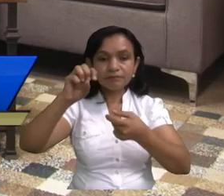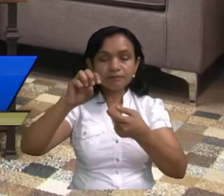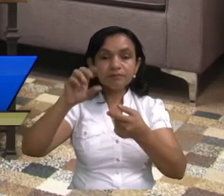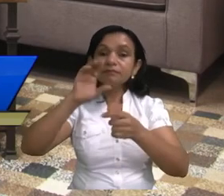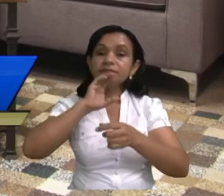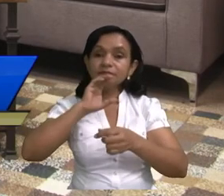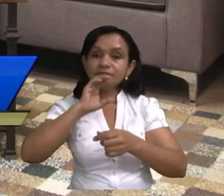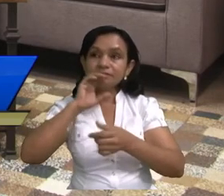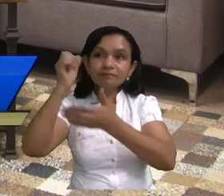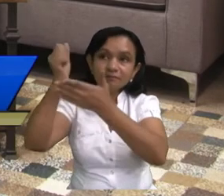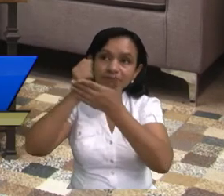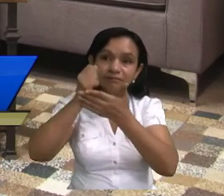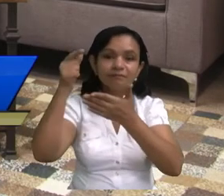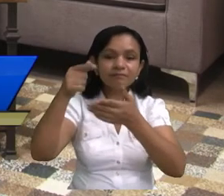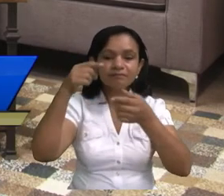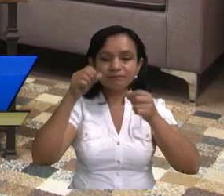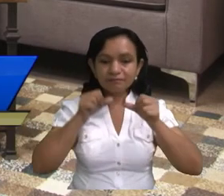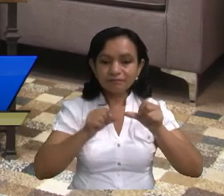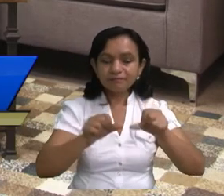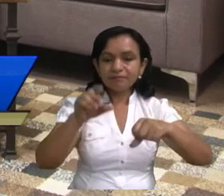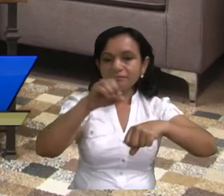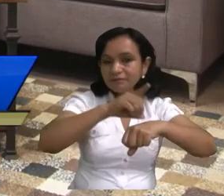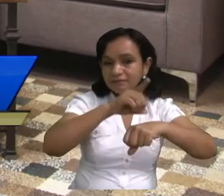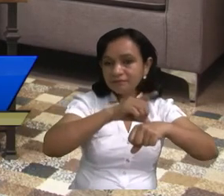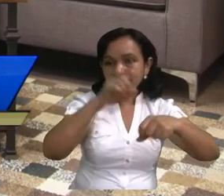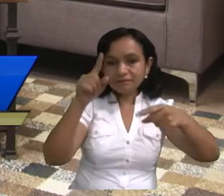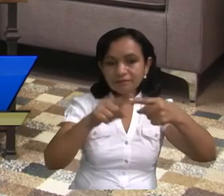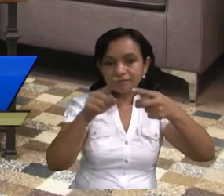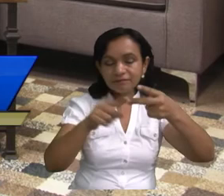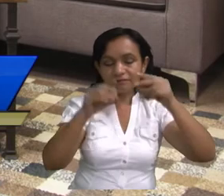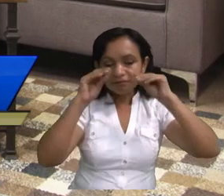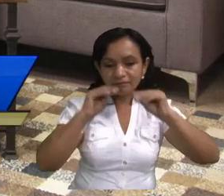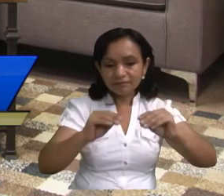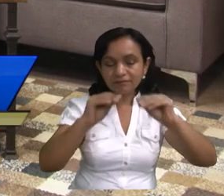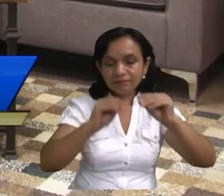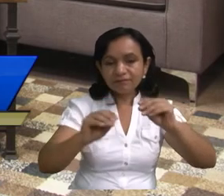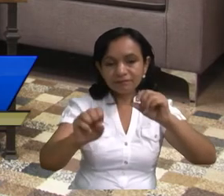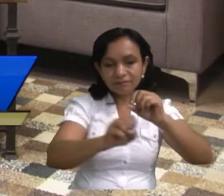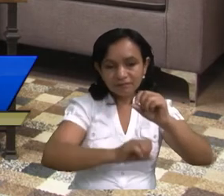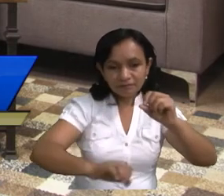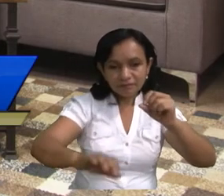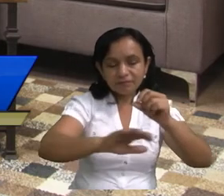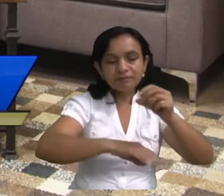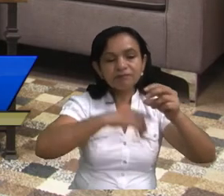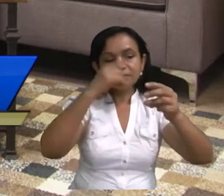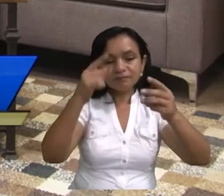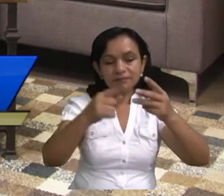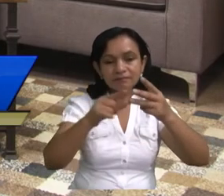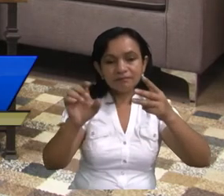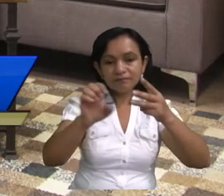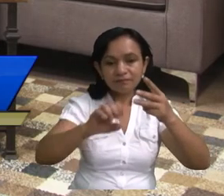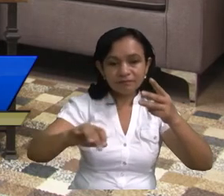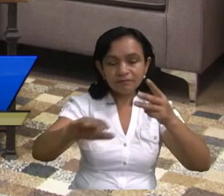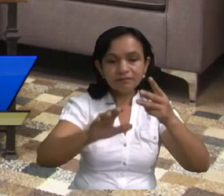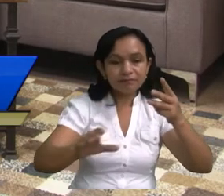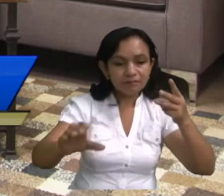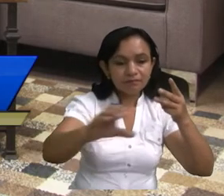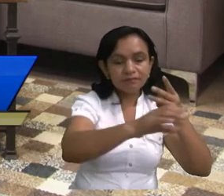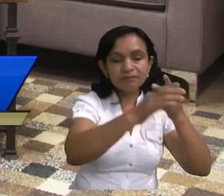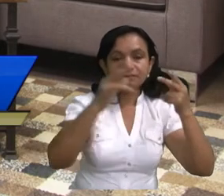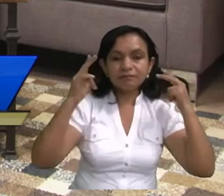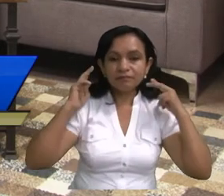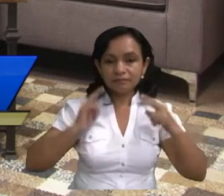Cuba. Seguimos con el doctorado en educación e intervención social, que está en Estelí, está en Carazo y está en